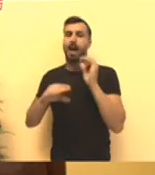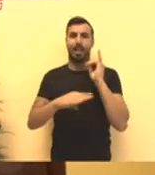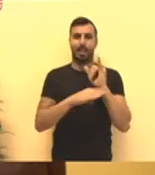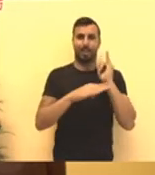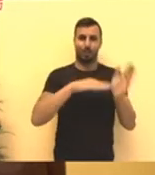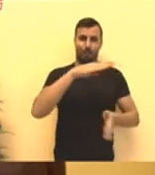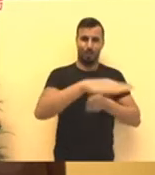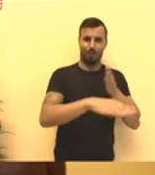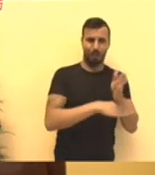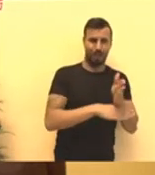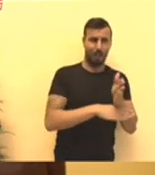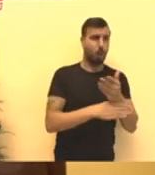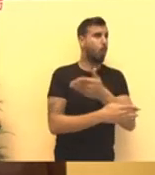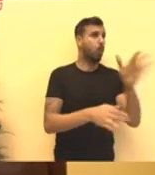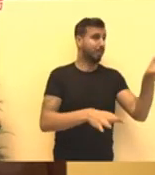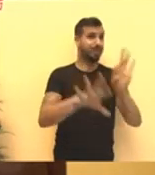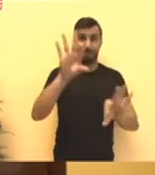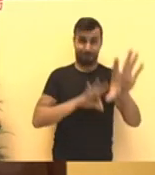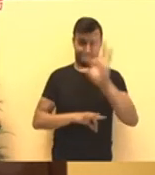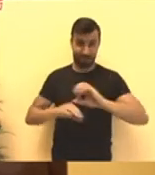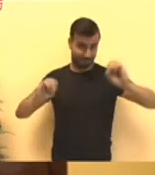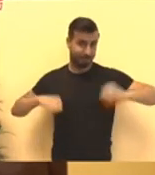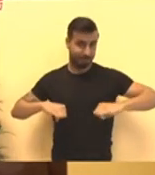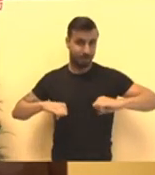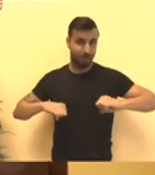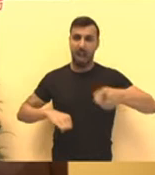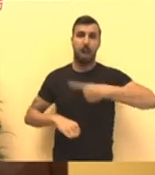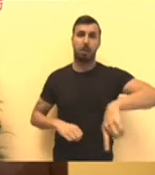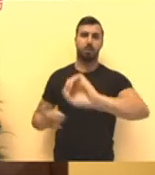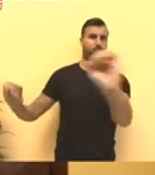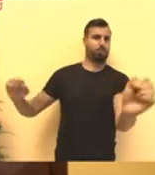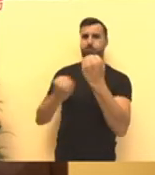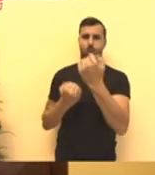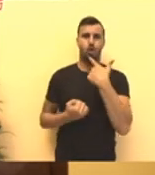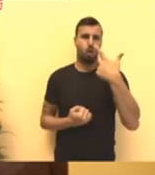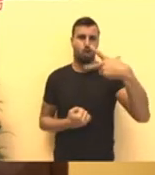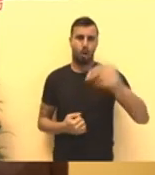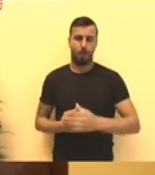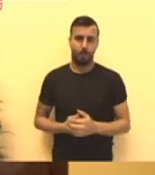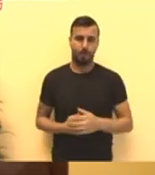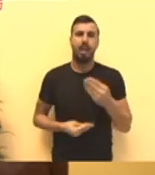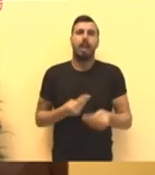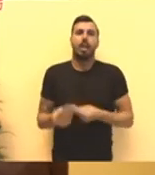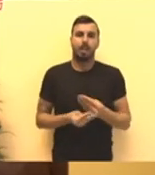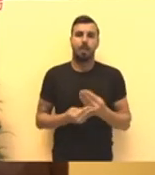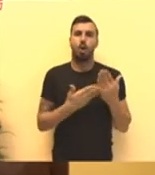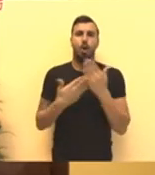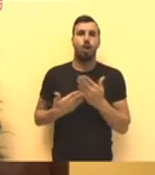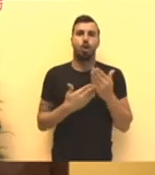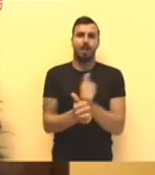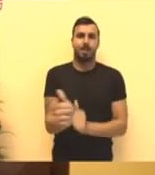van al instituto que quieren, ¿no? A nosotros nos dicen que no. Nosotros nos tenemos que ir a los centros